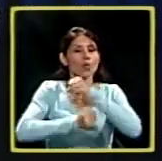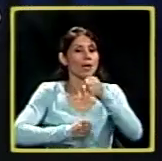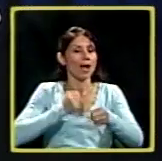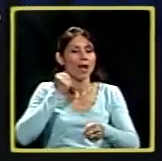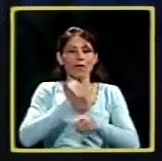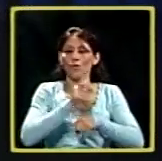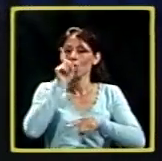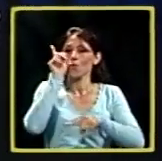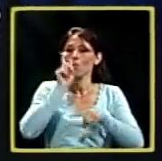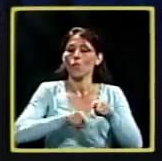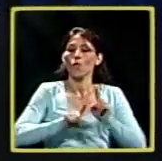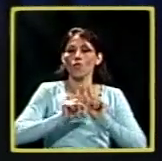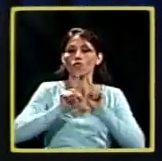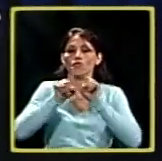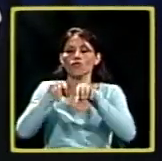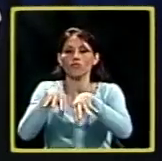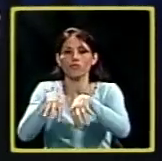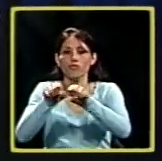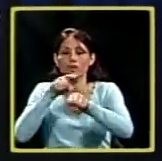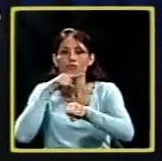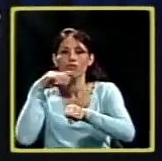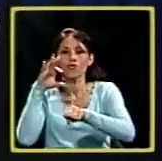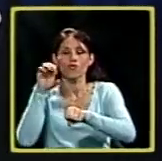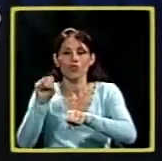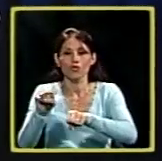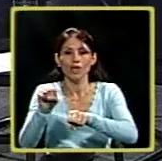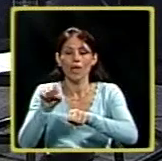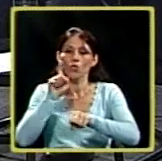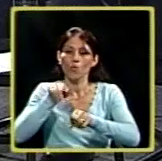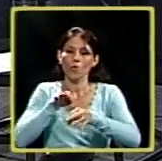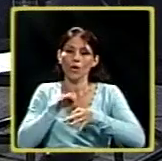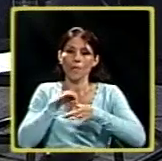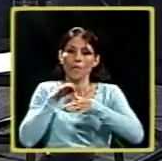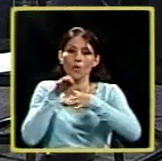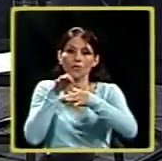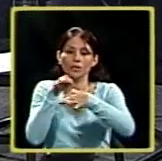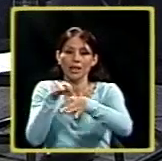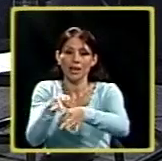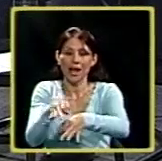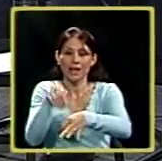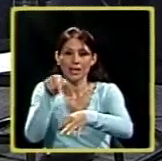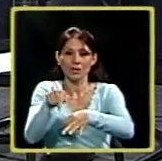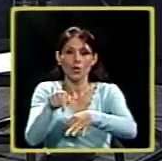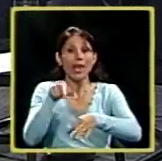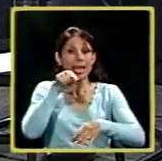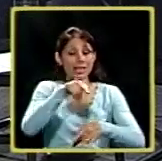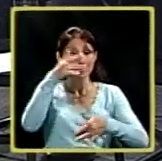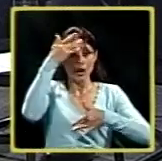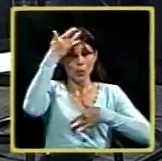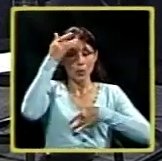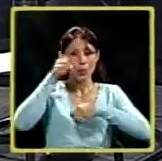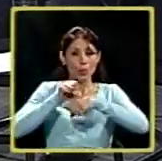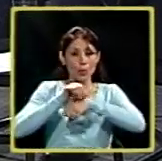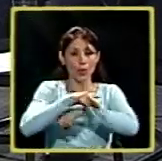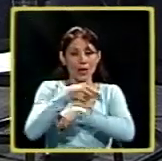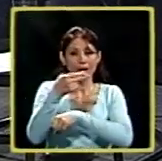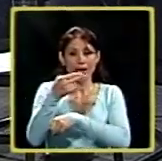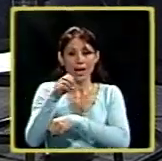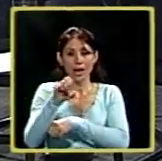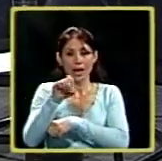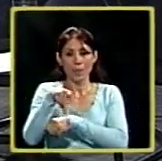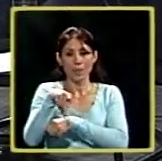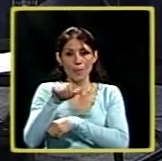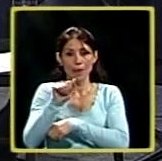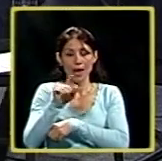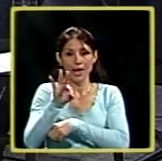la invasión de Rusia y lo obligó a postergar el programa. Fue una epidemia de hepatitis por virus. Como el